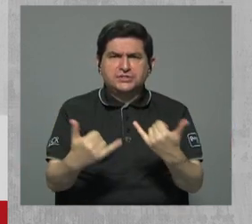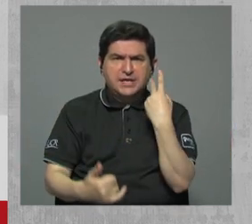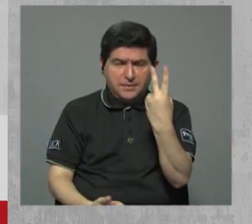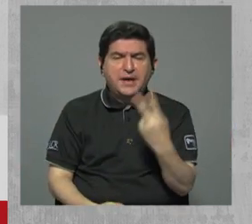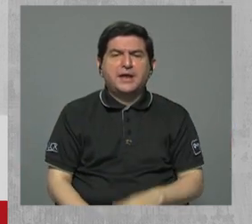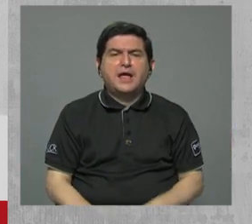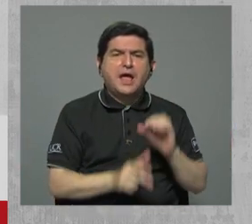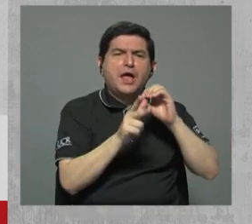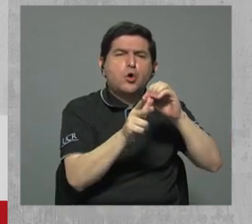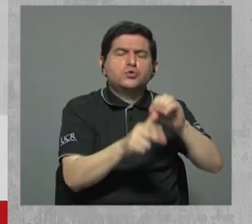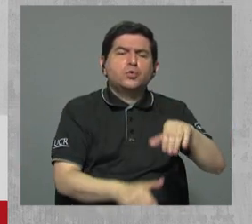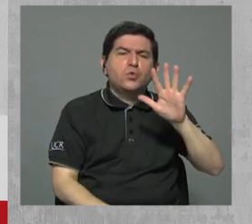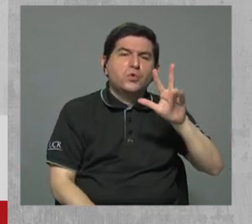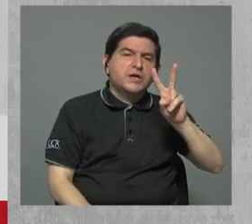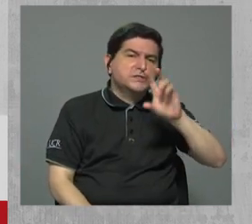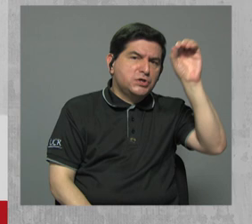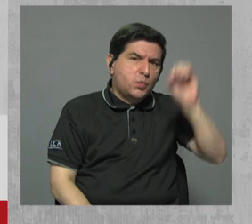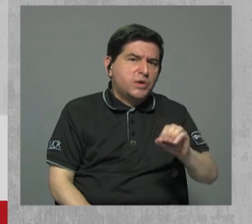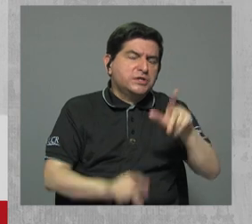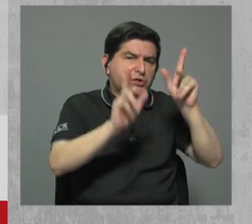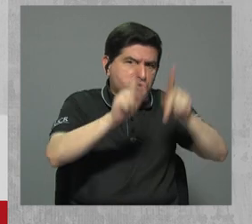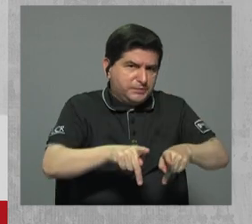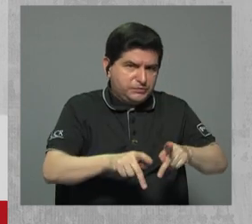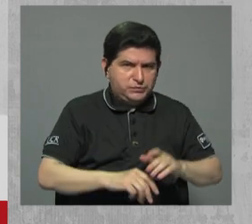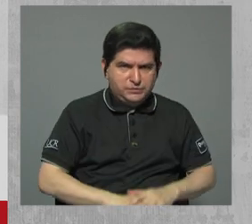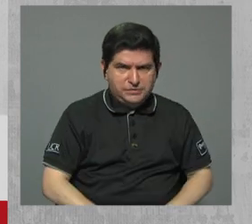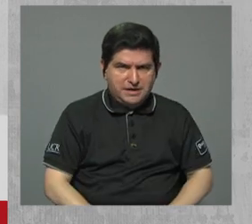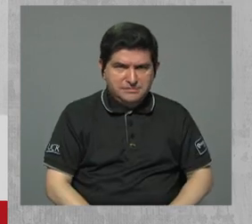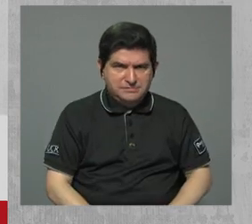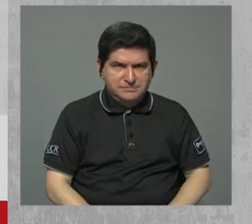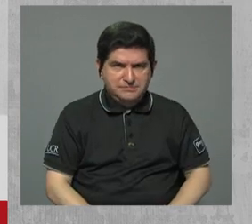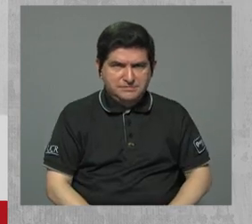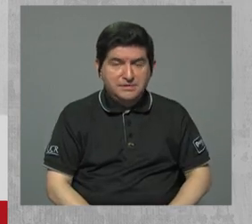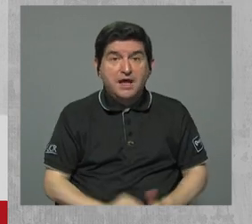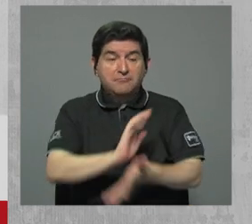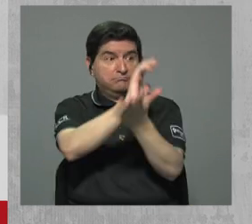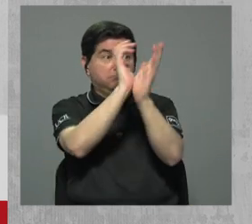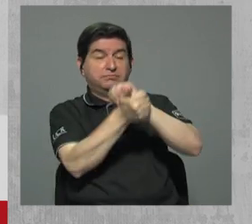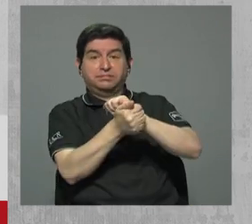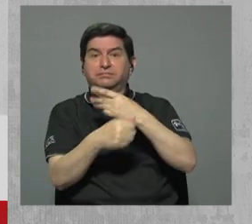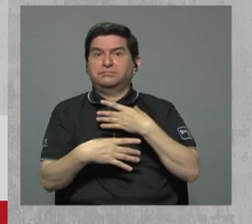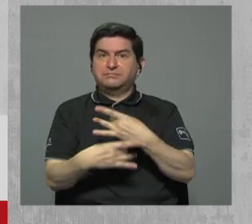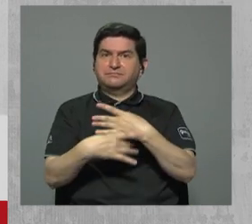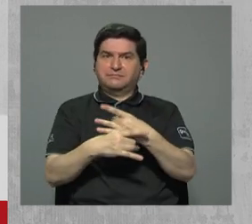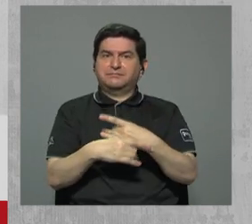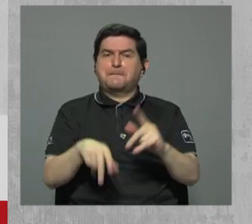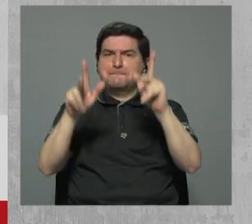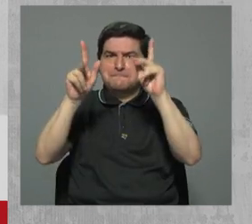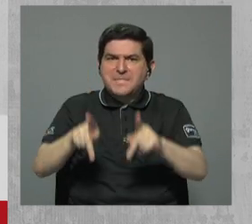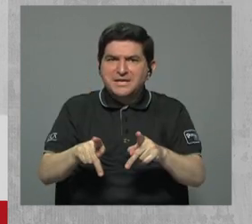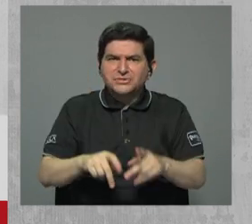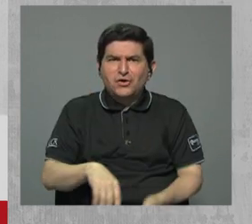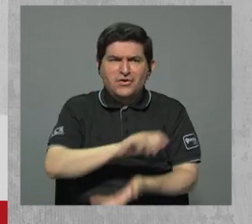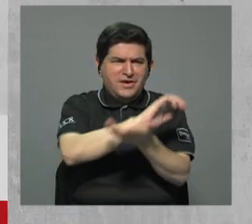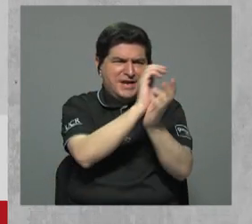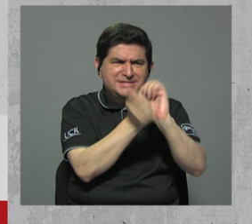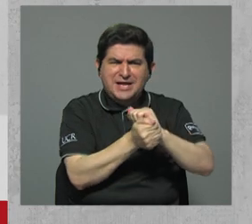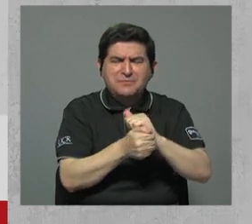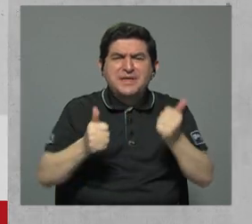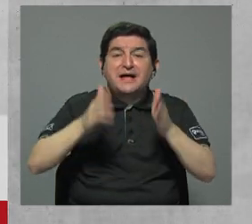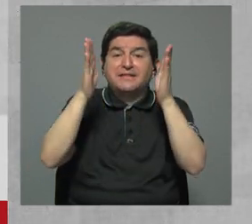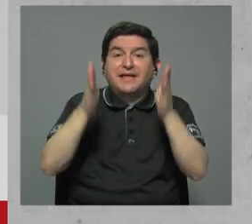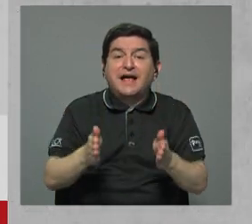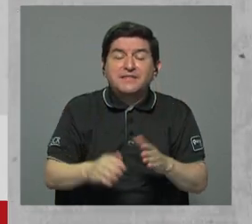que en octubre fueron un 52% de las personas. Así es. Y entonces se ha dado un cambio interesante entre personas que han cambiado de persona